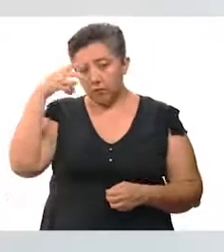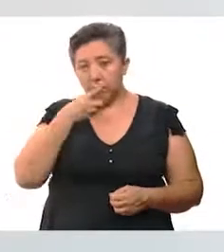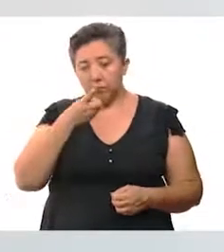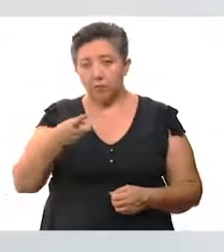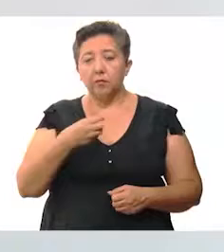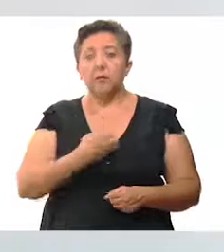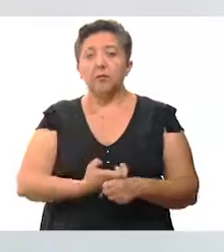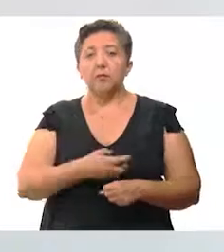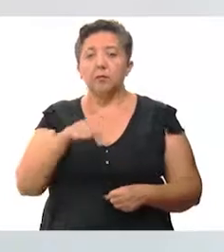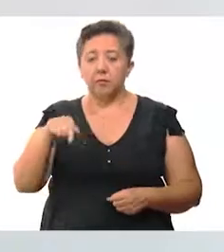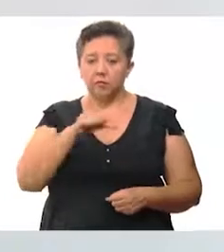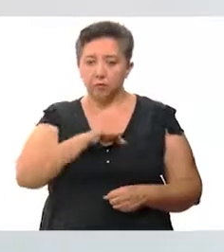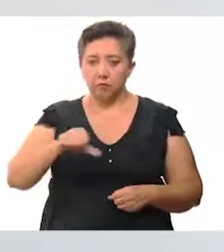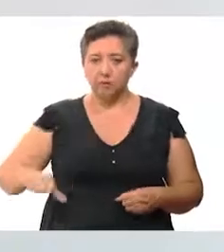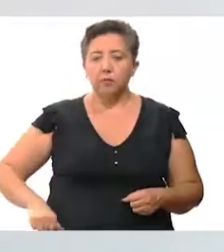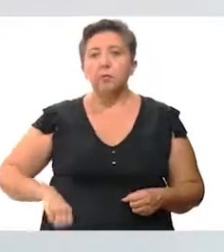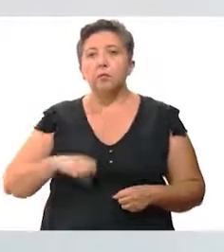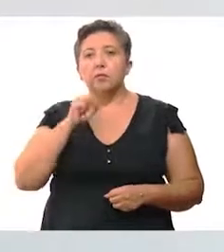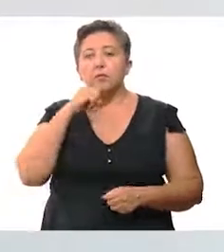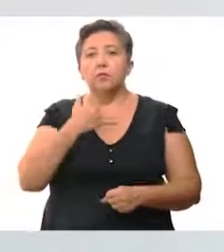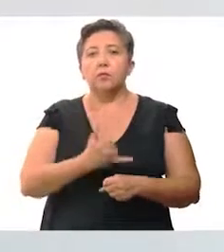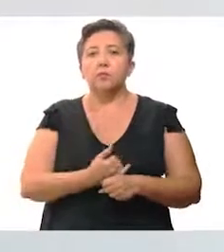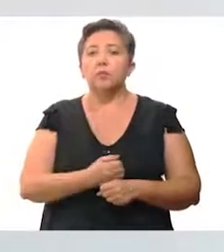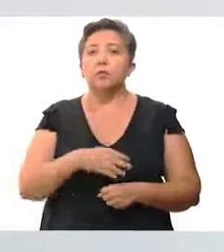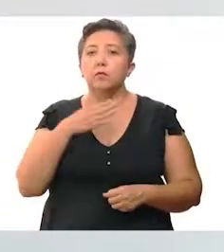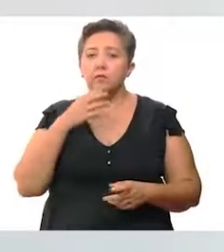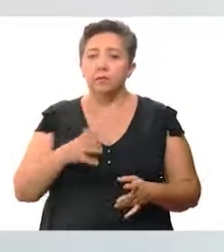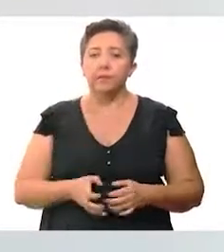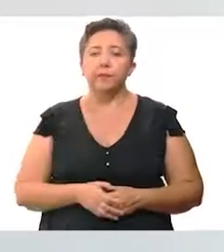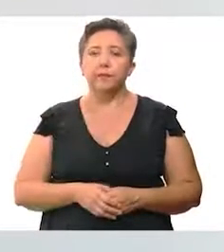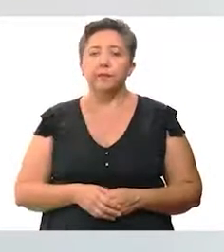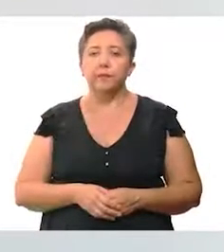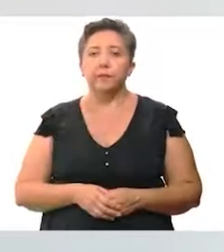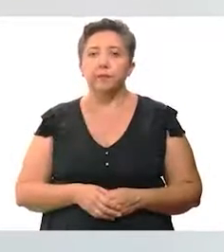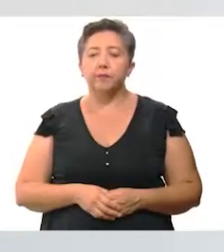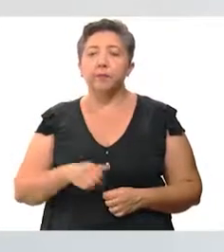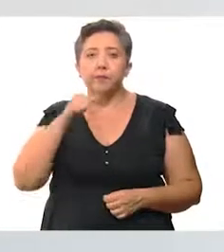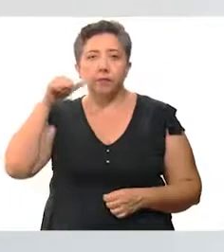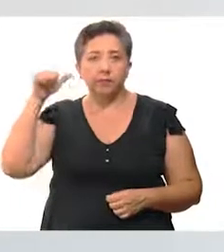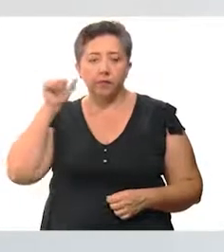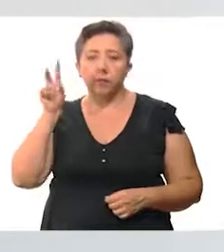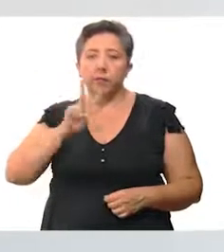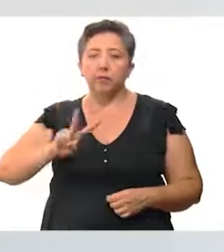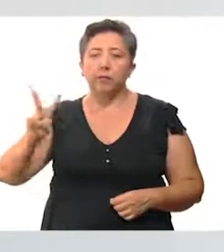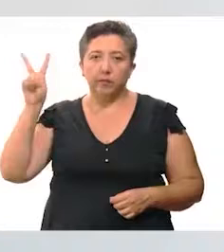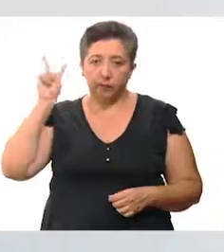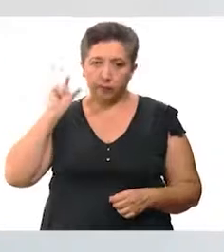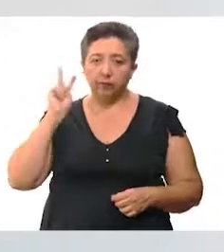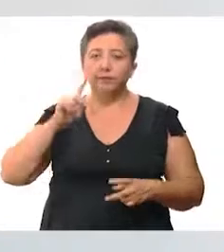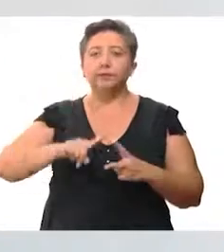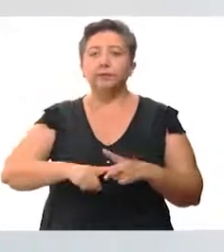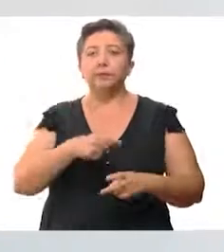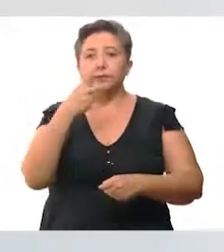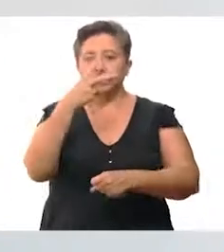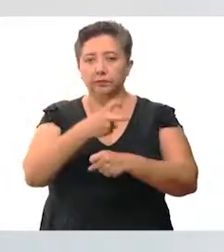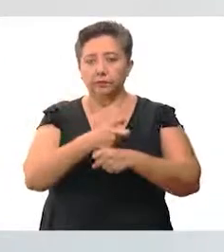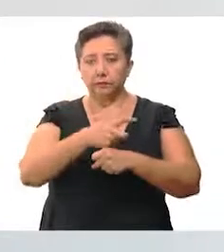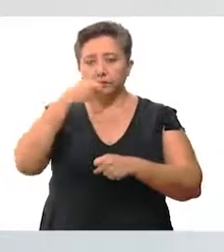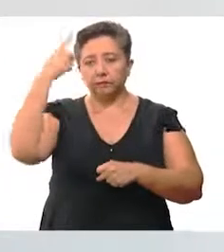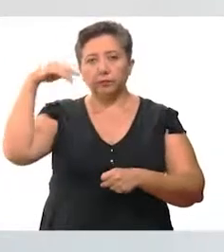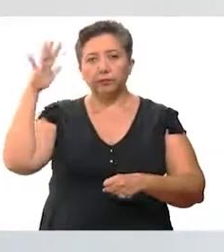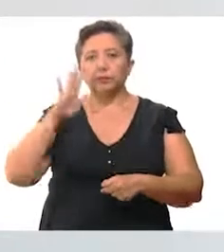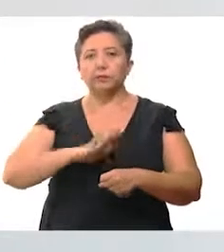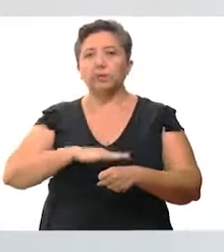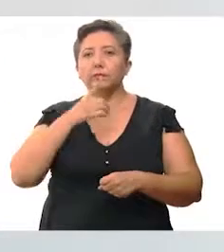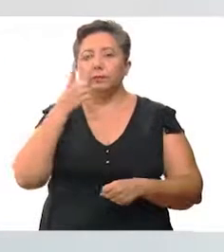el Ayuntamiento de esta ciudad y la Secretaría del Bienestar. Ayer viernes inició la aplicación de segunda dosis para